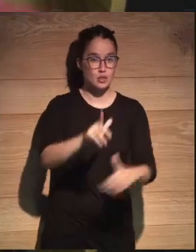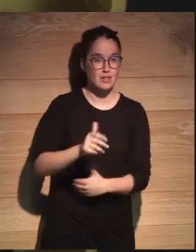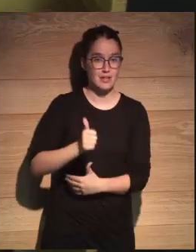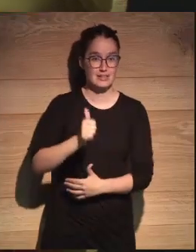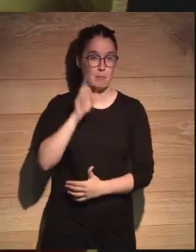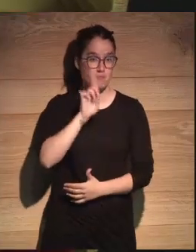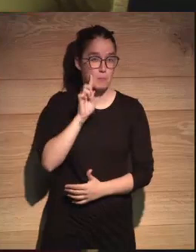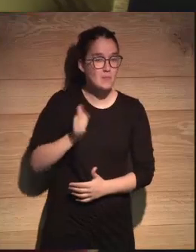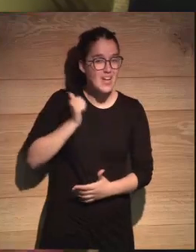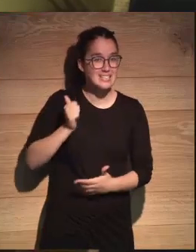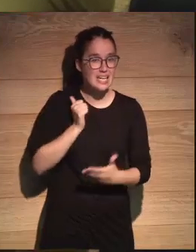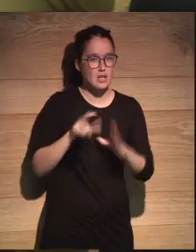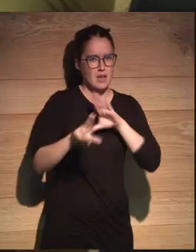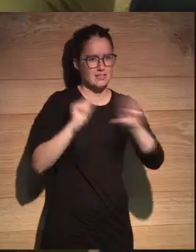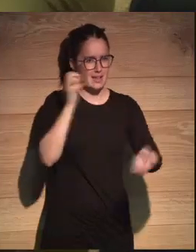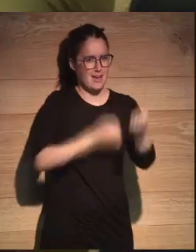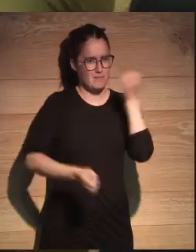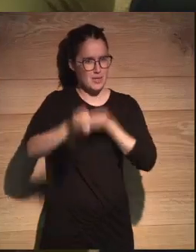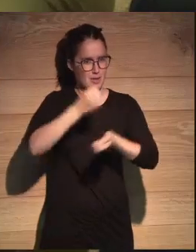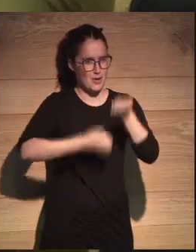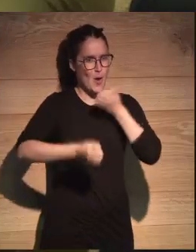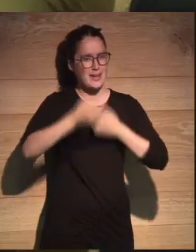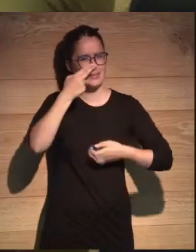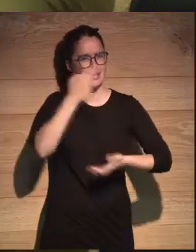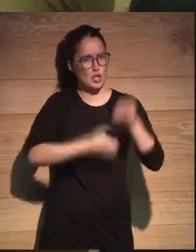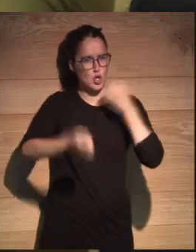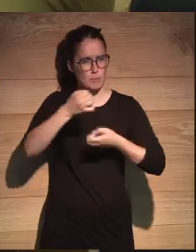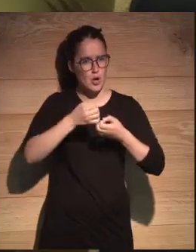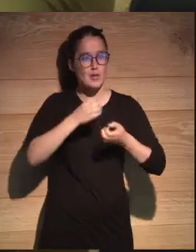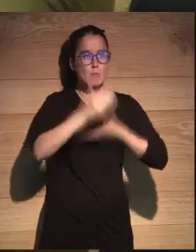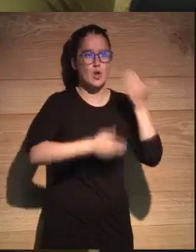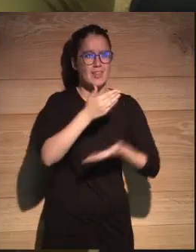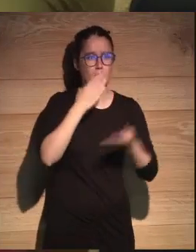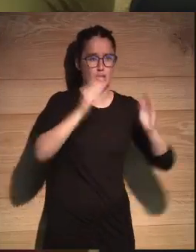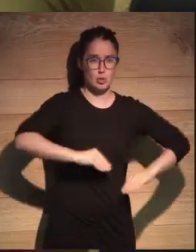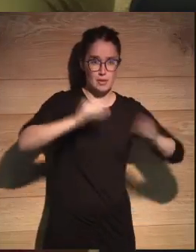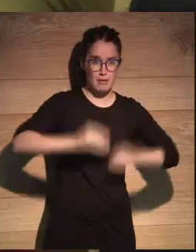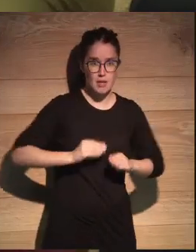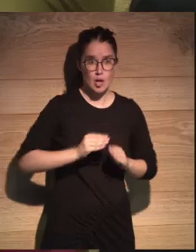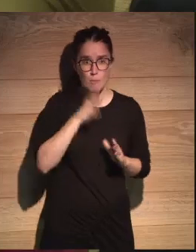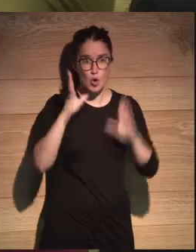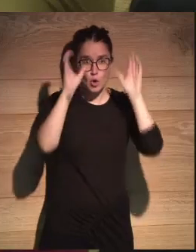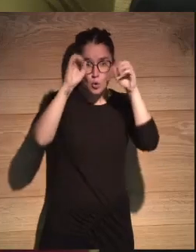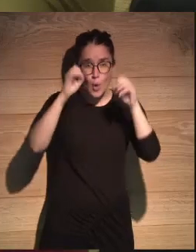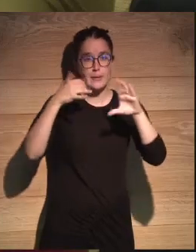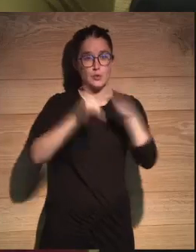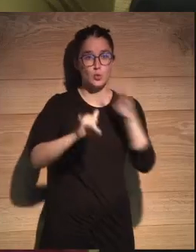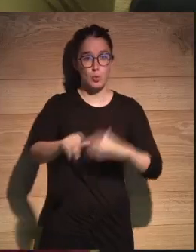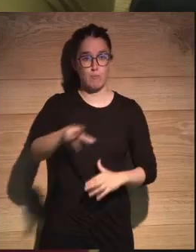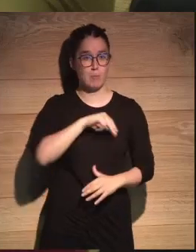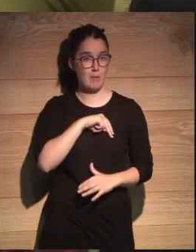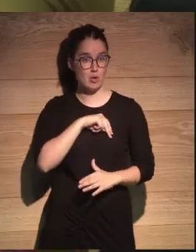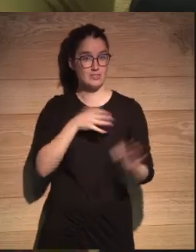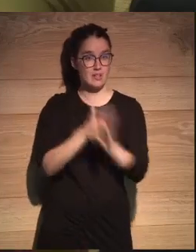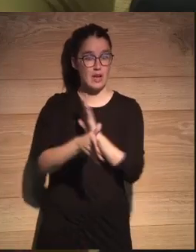de los fake vídeos, hay muchos intereses económicos. Hay un proceso de estupidez. Google, además, y YouTube premian lo estúpido. Cuanto más estúpido sea el vídeo,